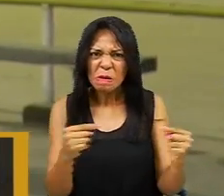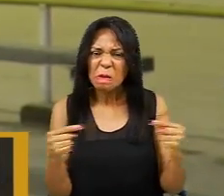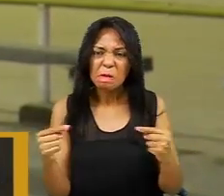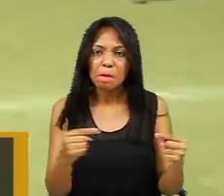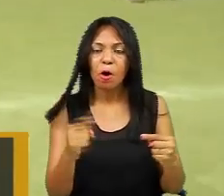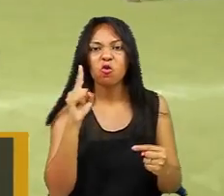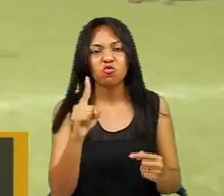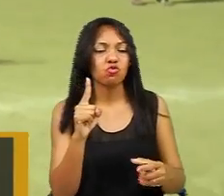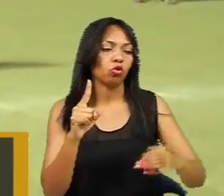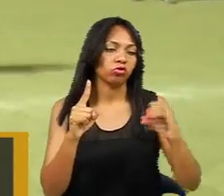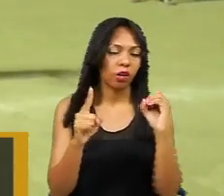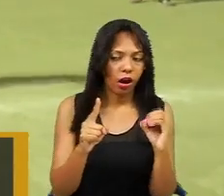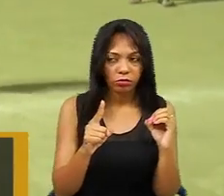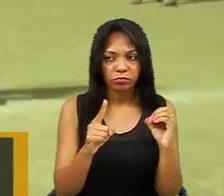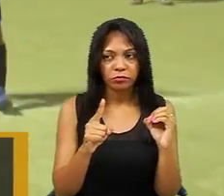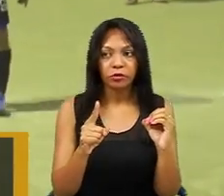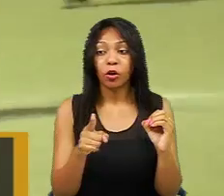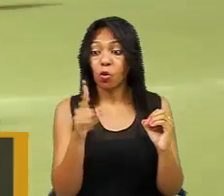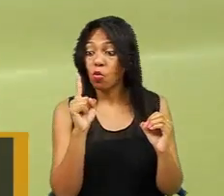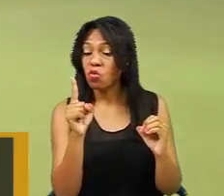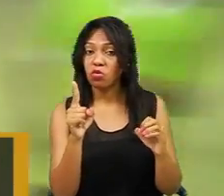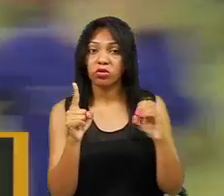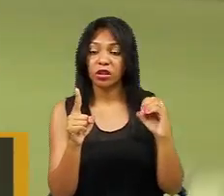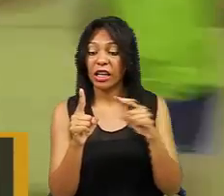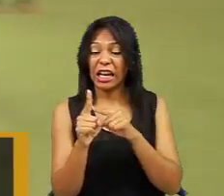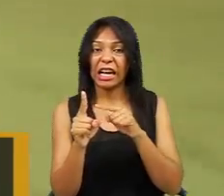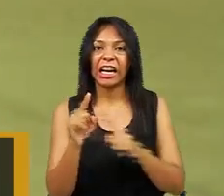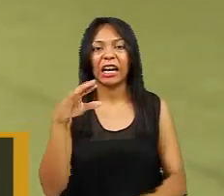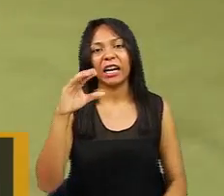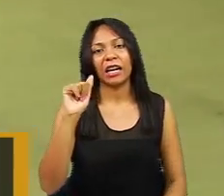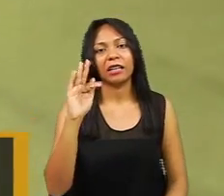ganando el equipo de Catalanes,